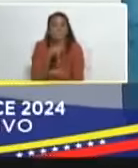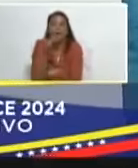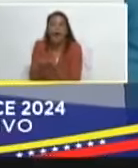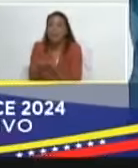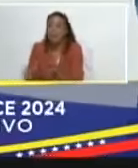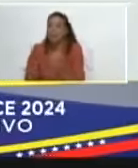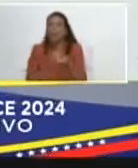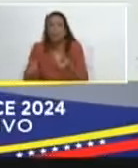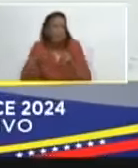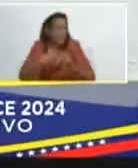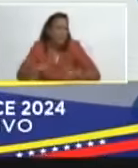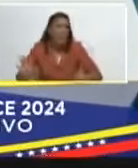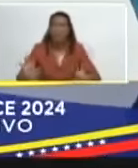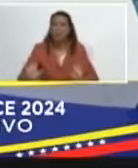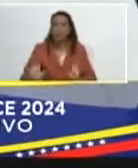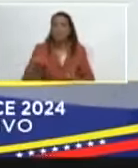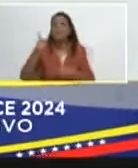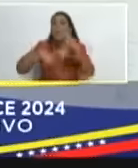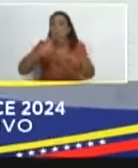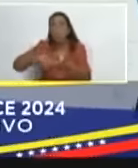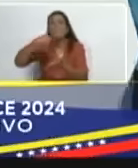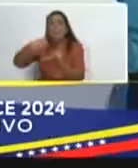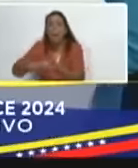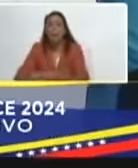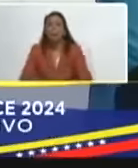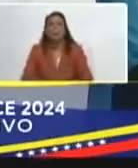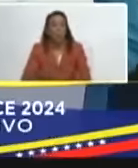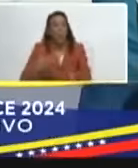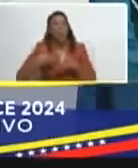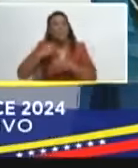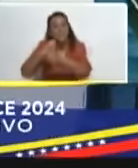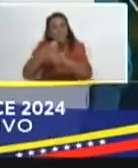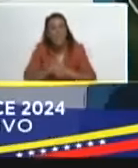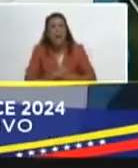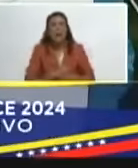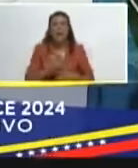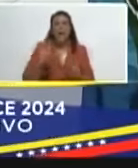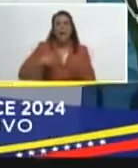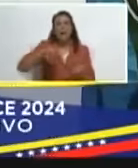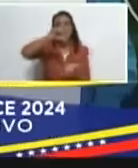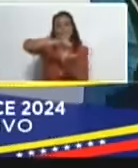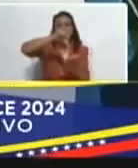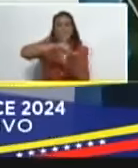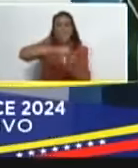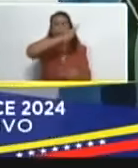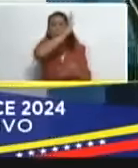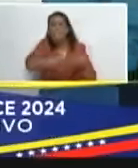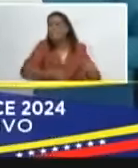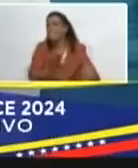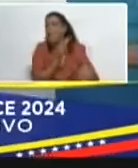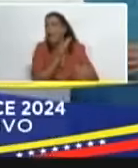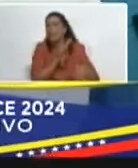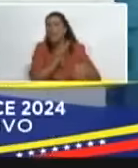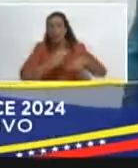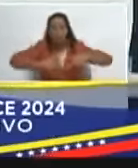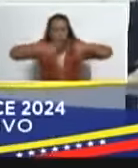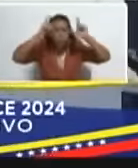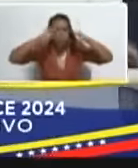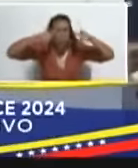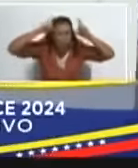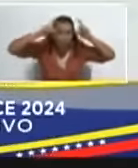nos ayudó. Nosotros llevamos todo a Minco, ahí lo beneficiamos, que es aquí Matadero Centro Occidente. Todas las reses las